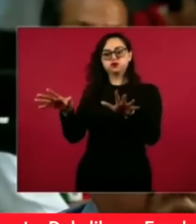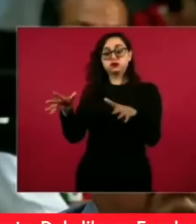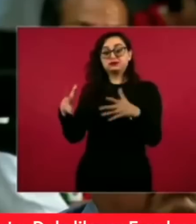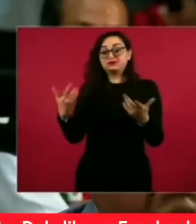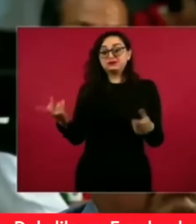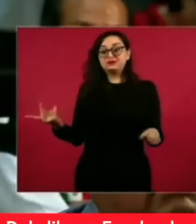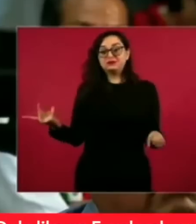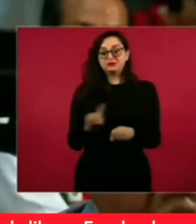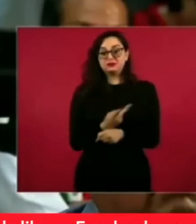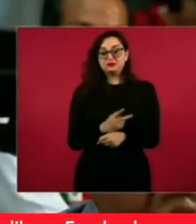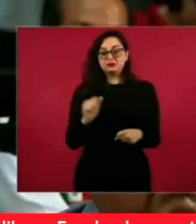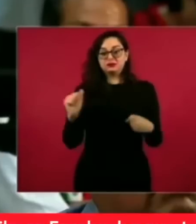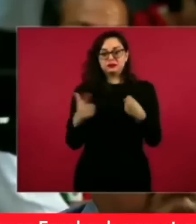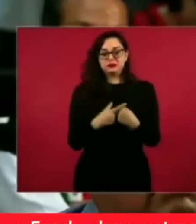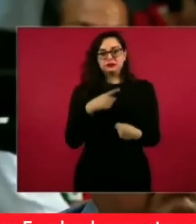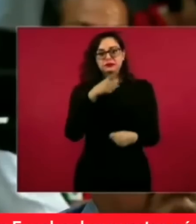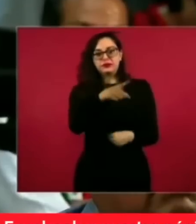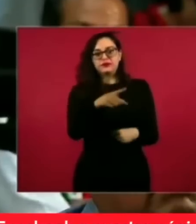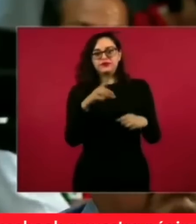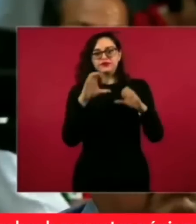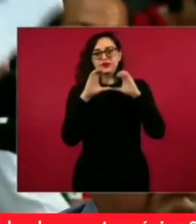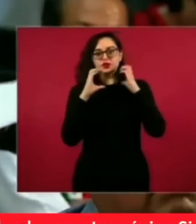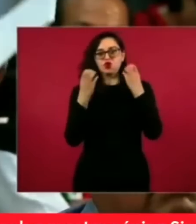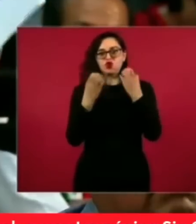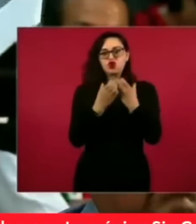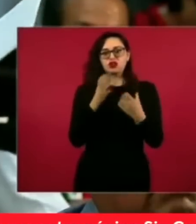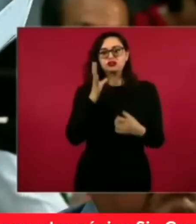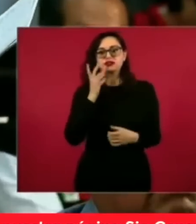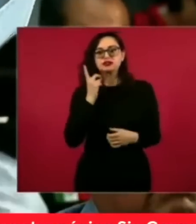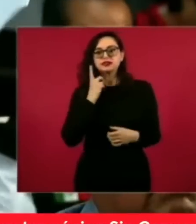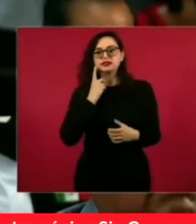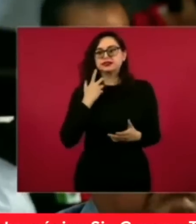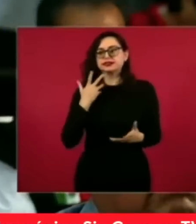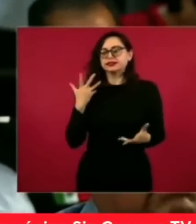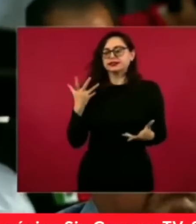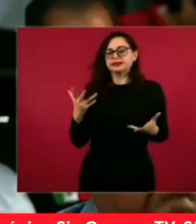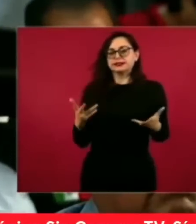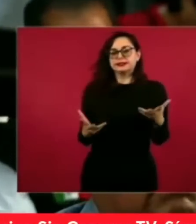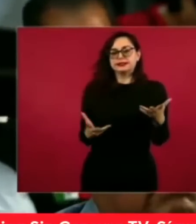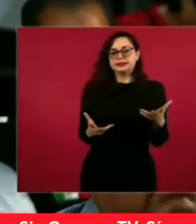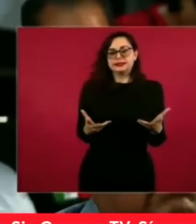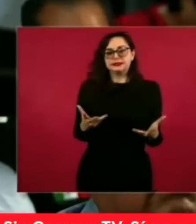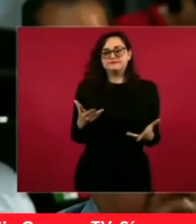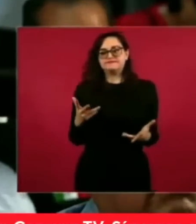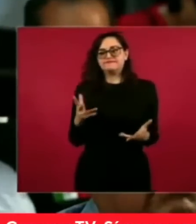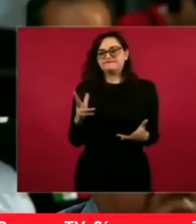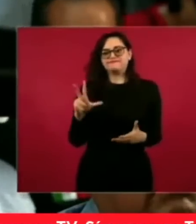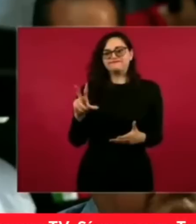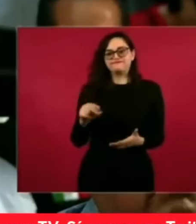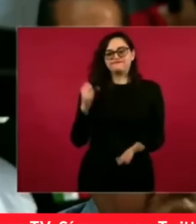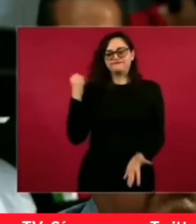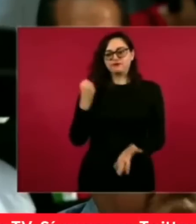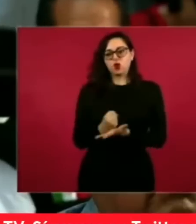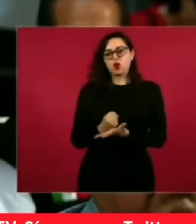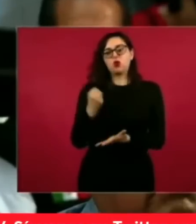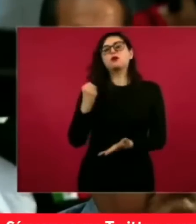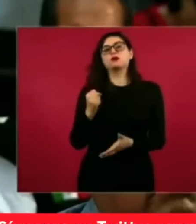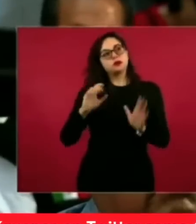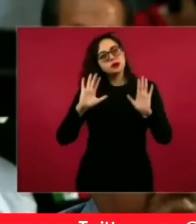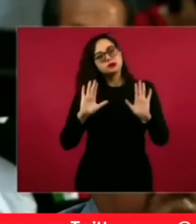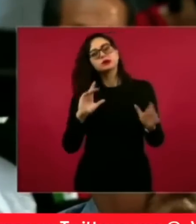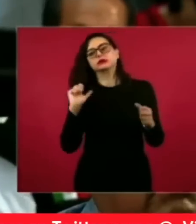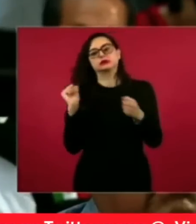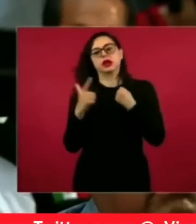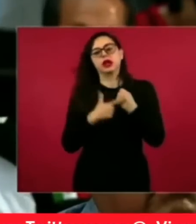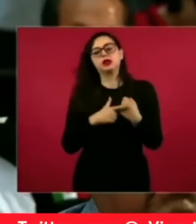que ver que no le aprobaron este crédito. Se lo aprobó el Congreso del Estado, pero no acá. También yo he